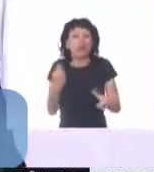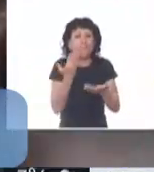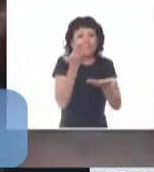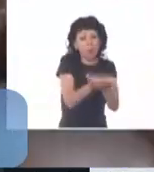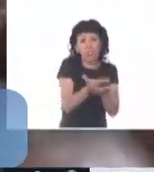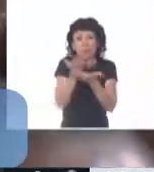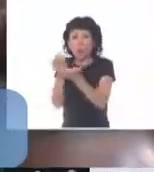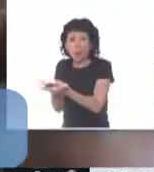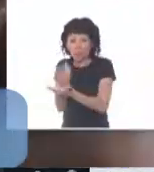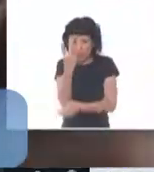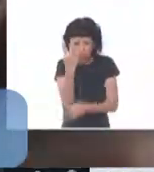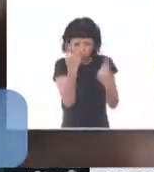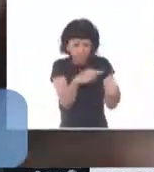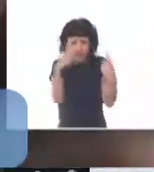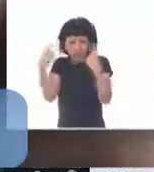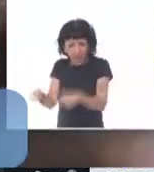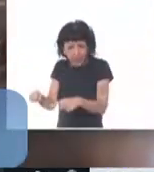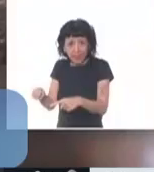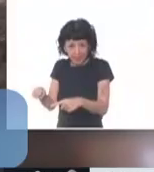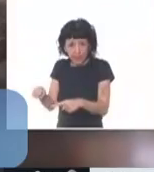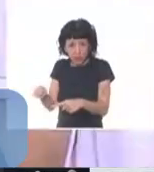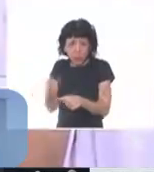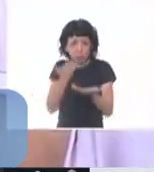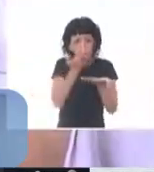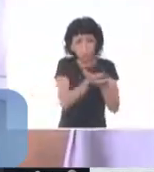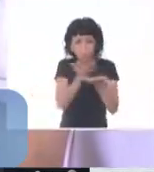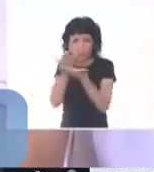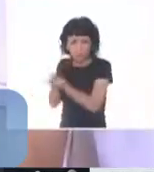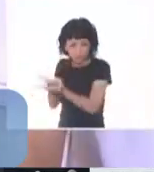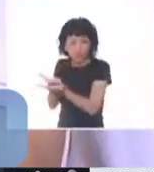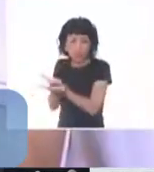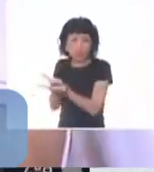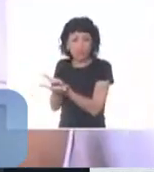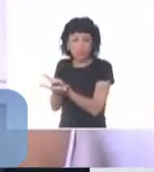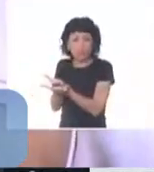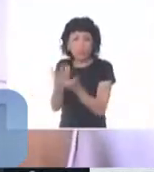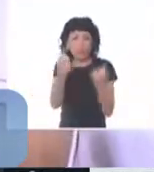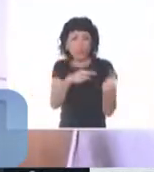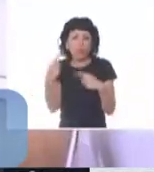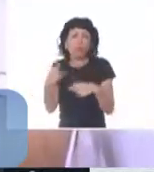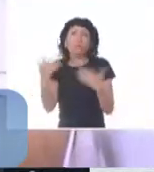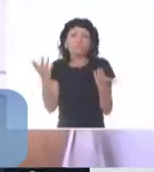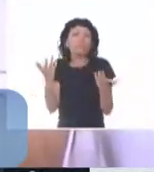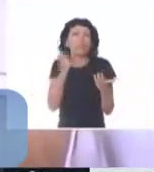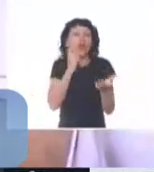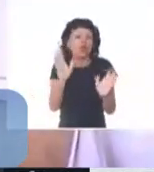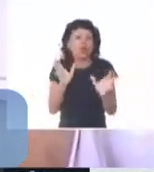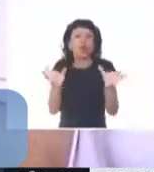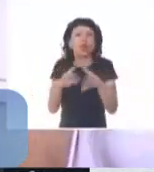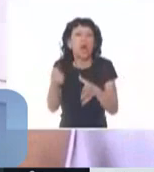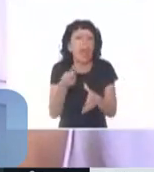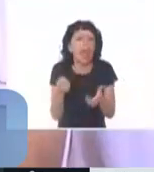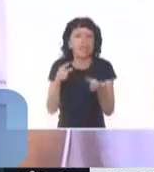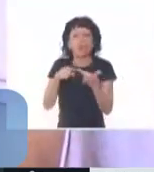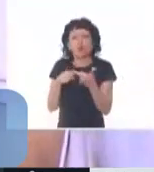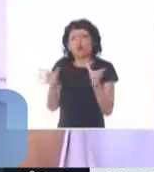país que se ponían en juego, no solamente desde gremios, desde